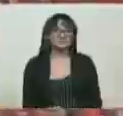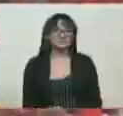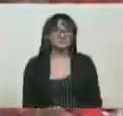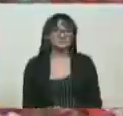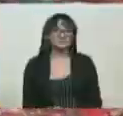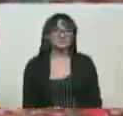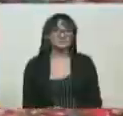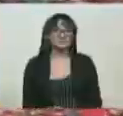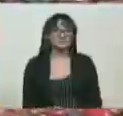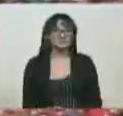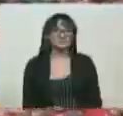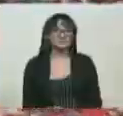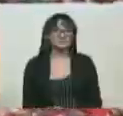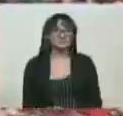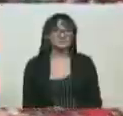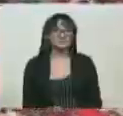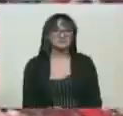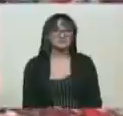Para llegar